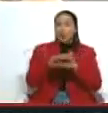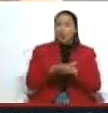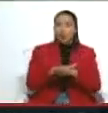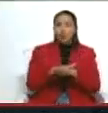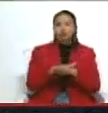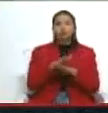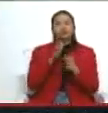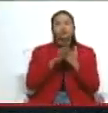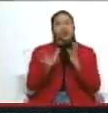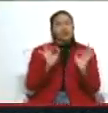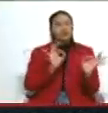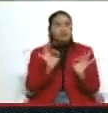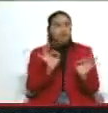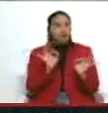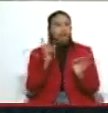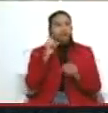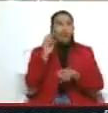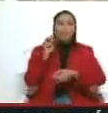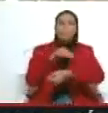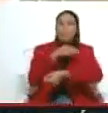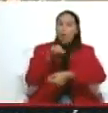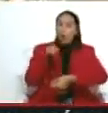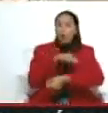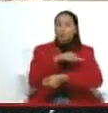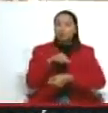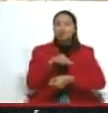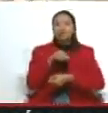la actuación y música orquestal.